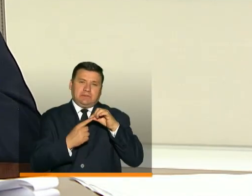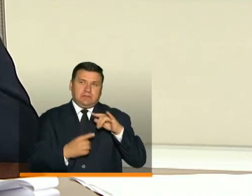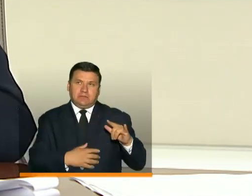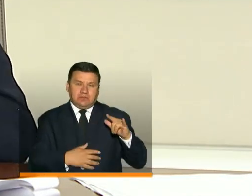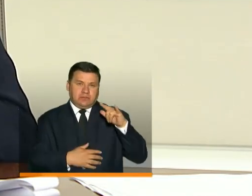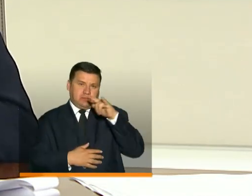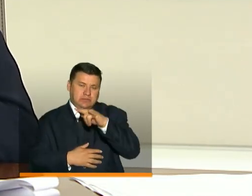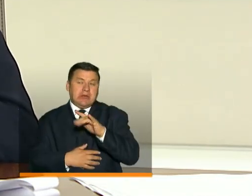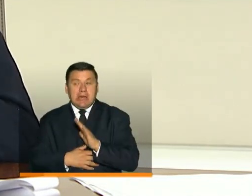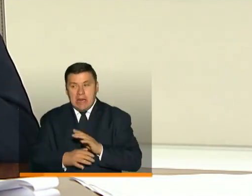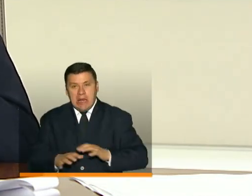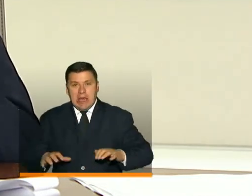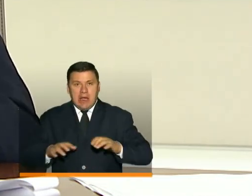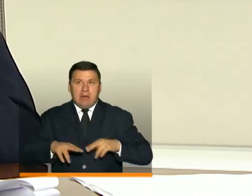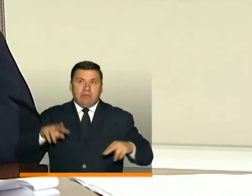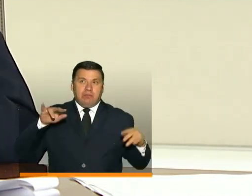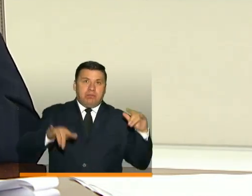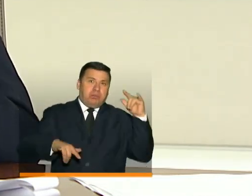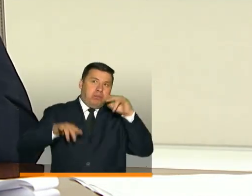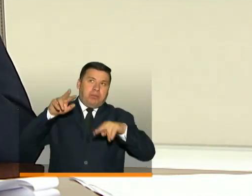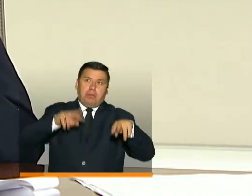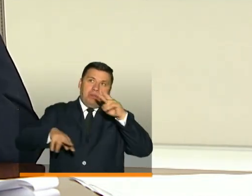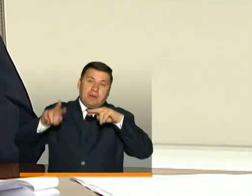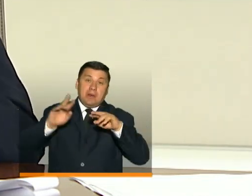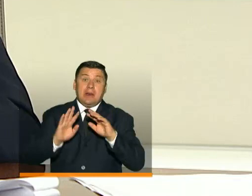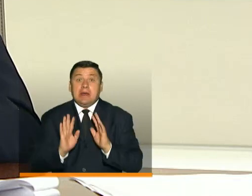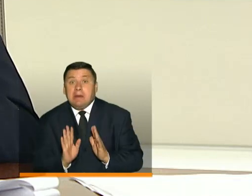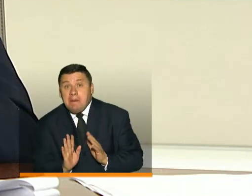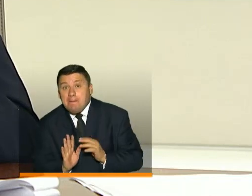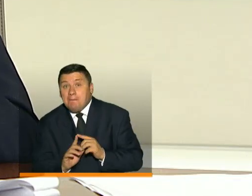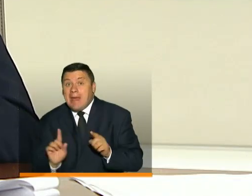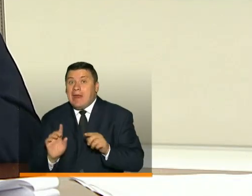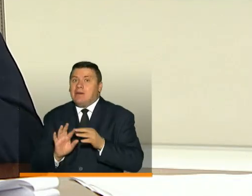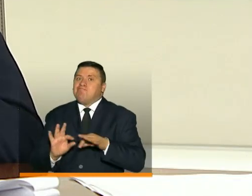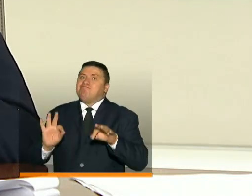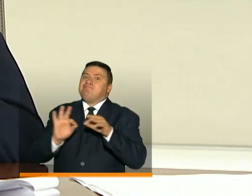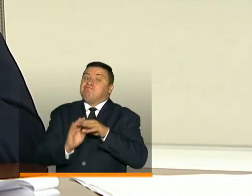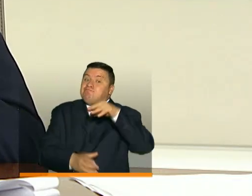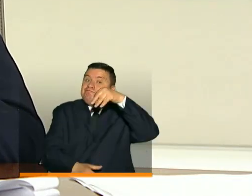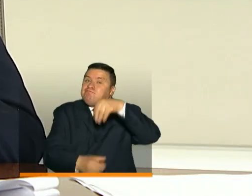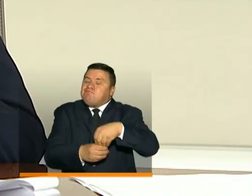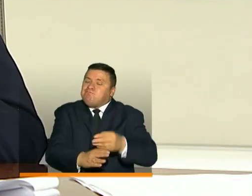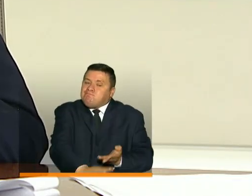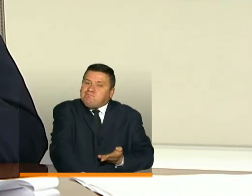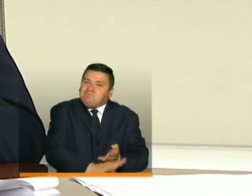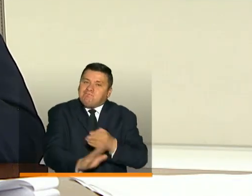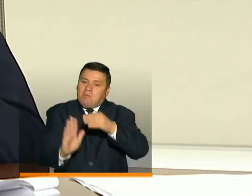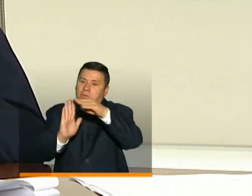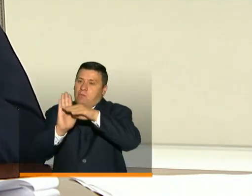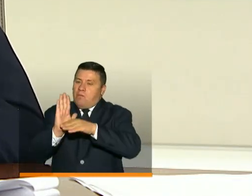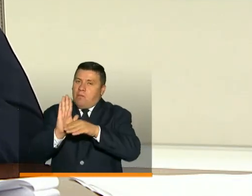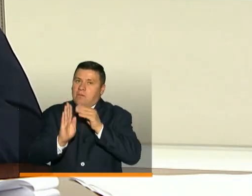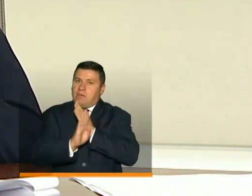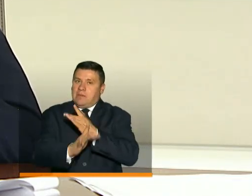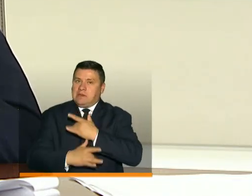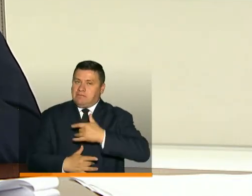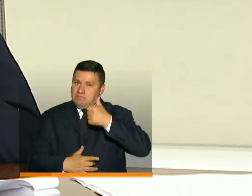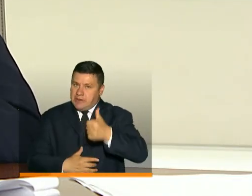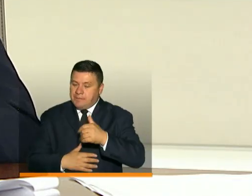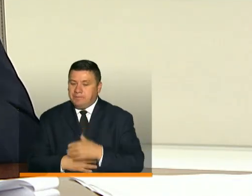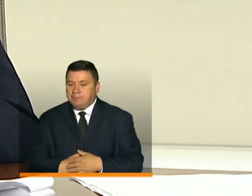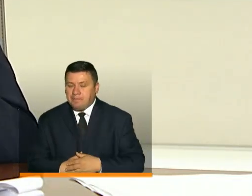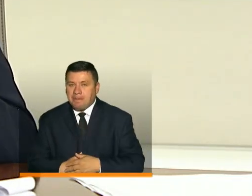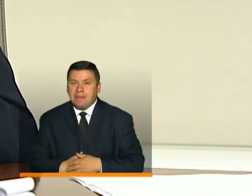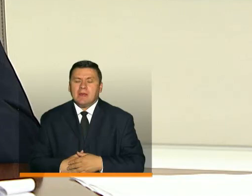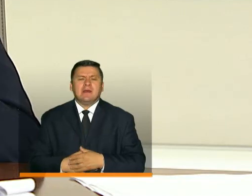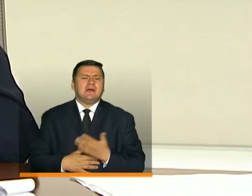específicamente en toda esta actividad turística, obviamente siguiendo todos los protocolos que ello implica. En lo que tiene que ver con los